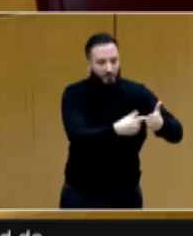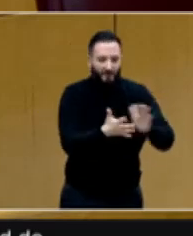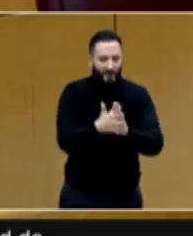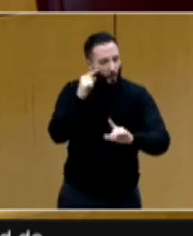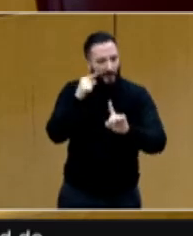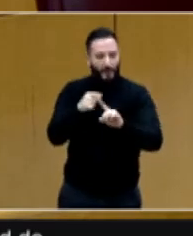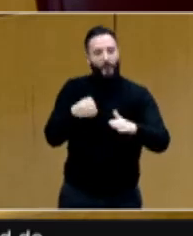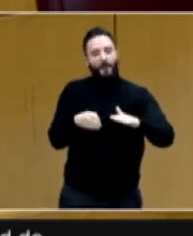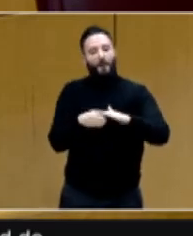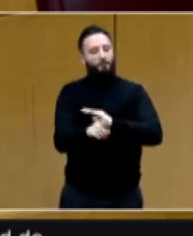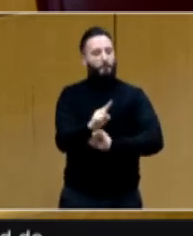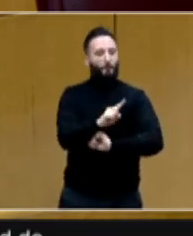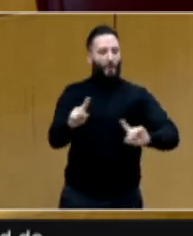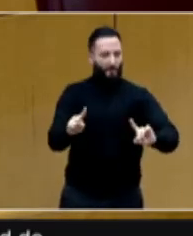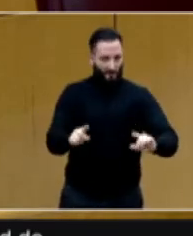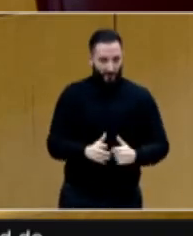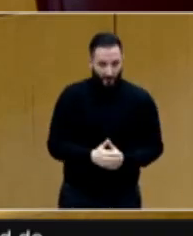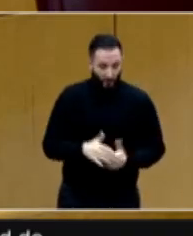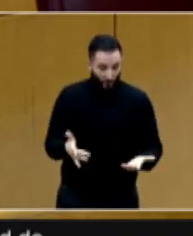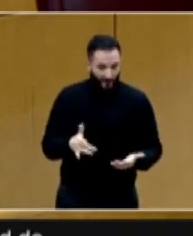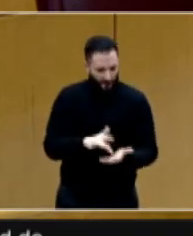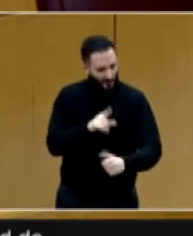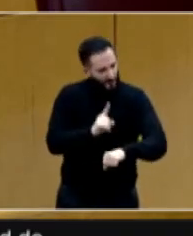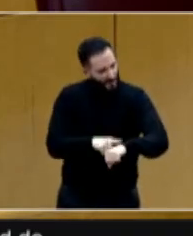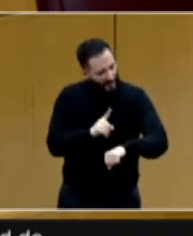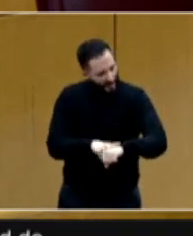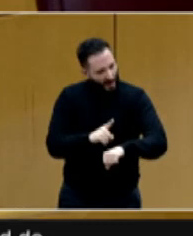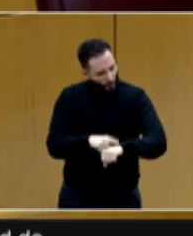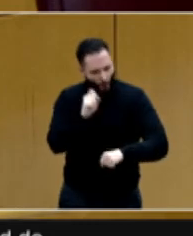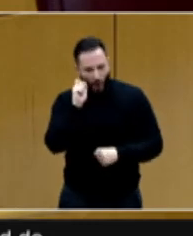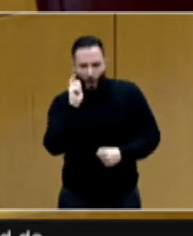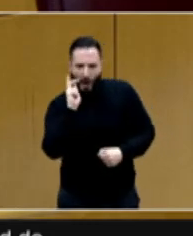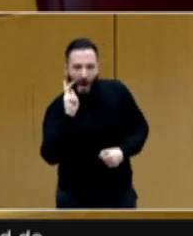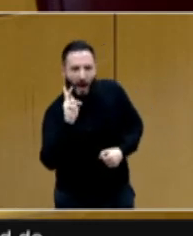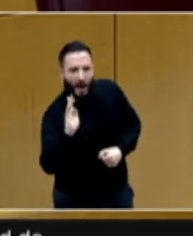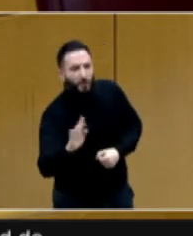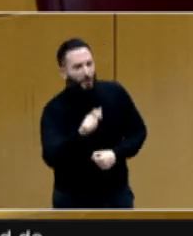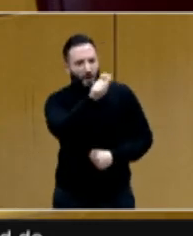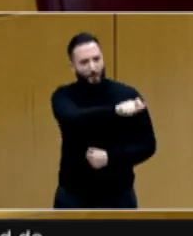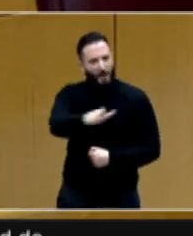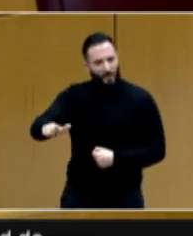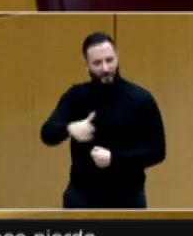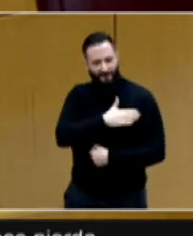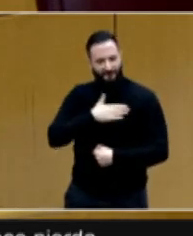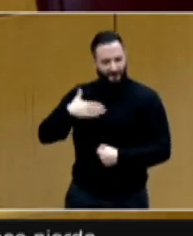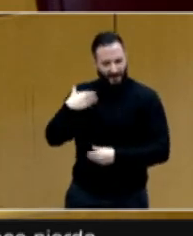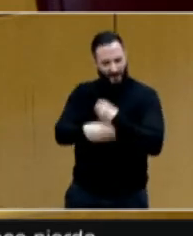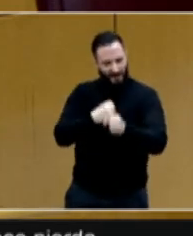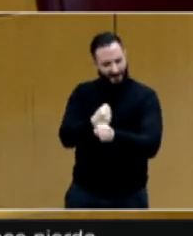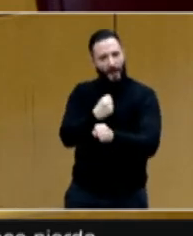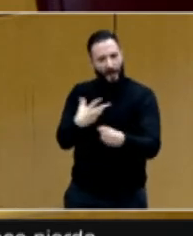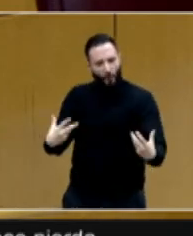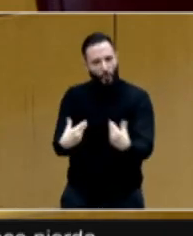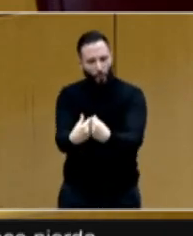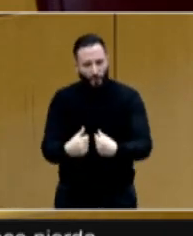tampoco pierda el ánimo O sea hay que decir es tiempo pero hay mucha gente que está dispuesta a echar una mano en ese trabajo del día